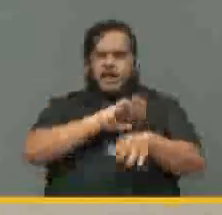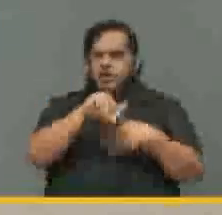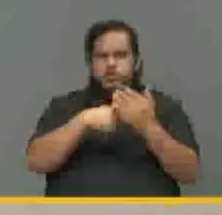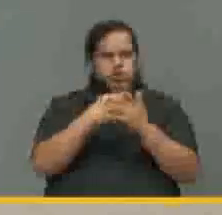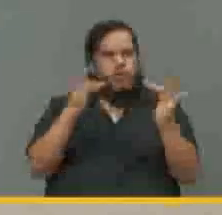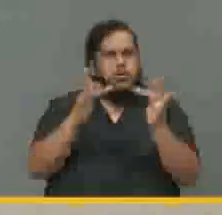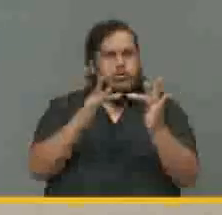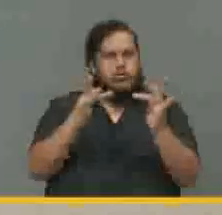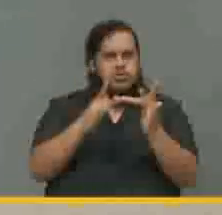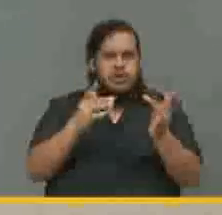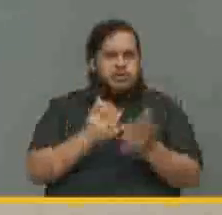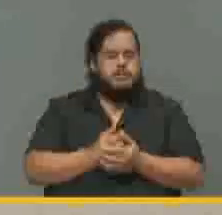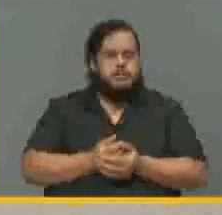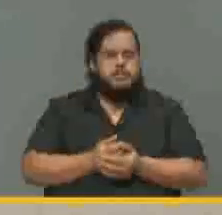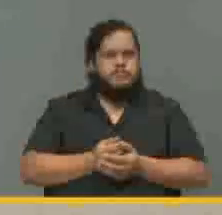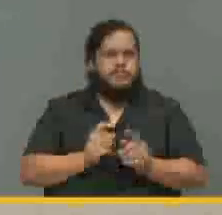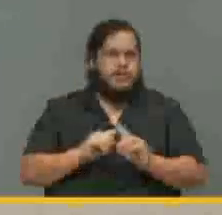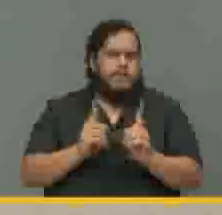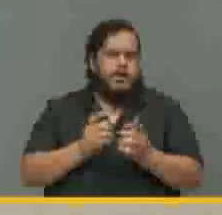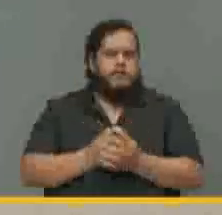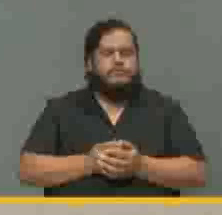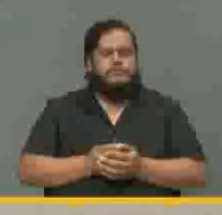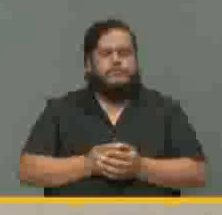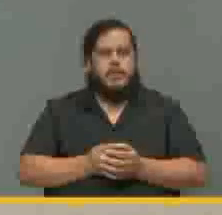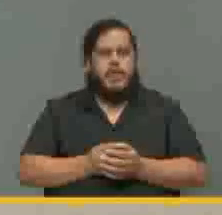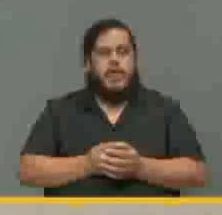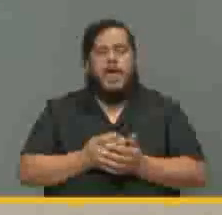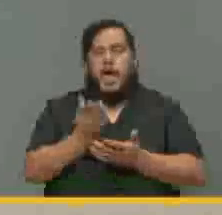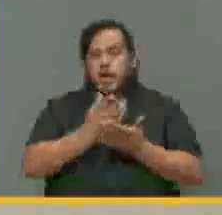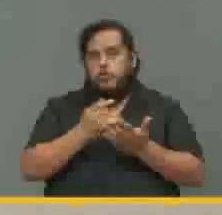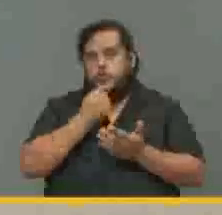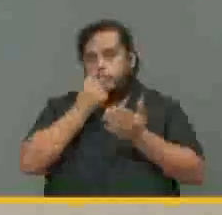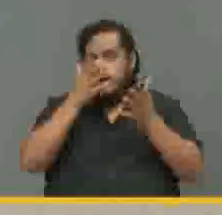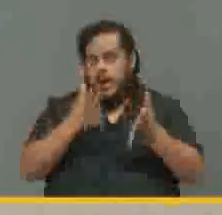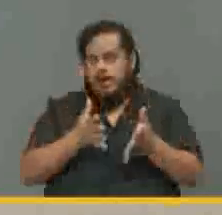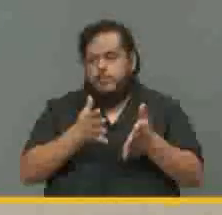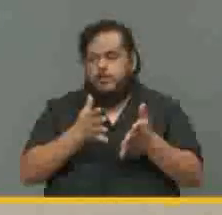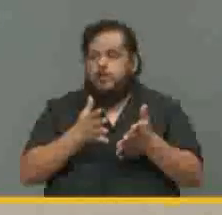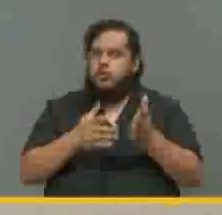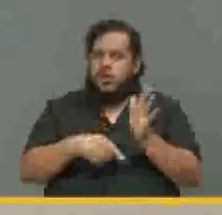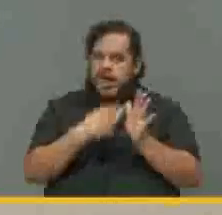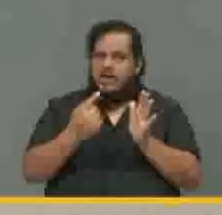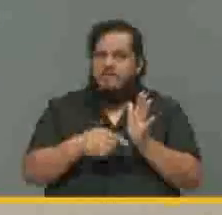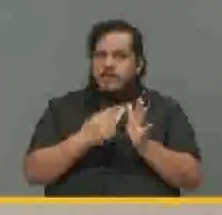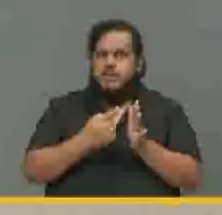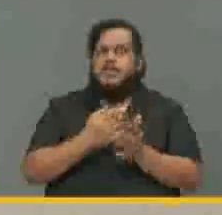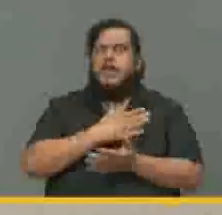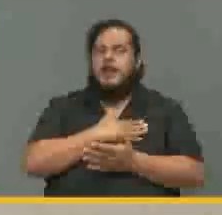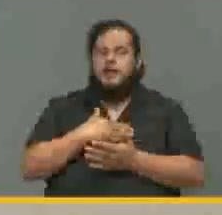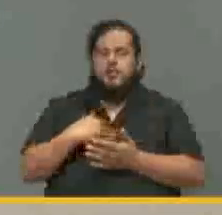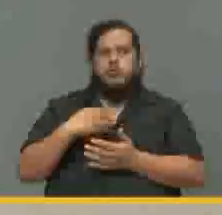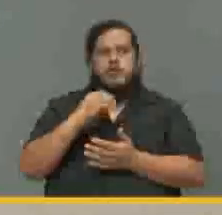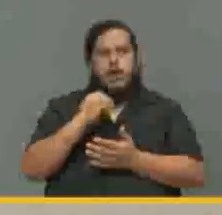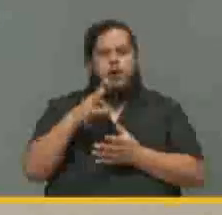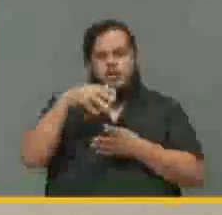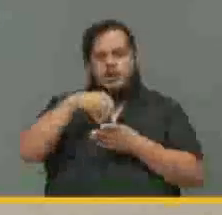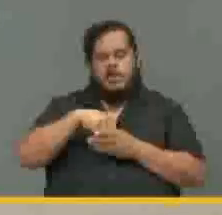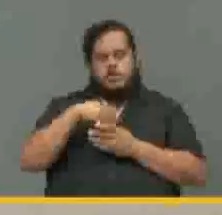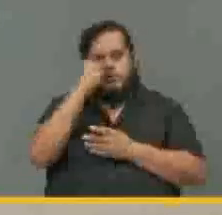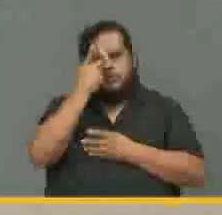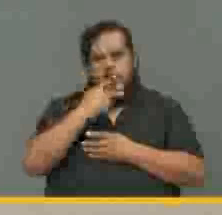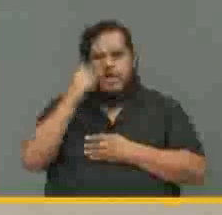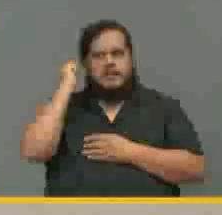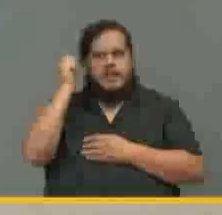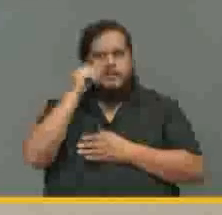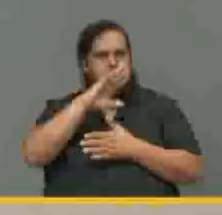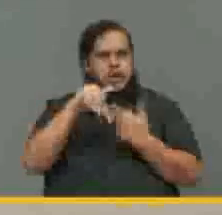fútbol. Pero hay árbitros que eventualmente les gusta o está dentro de su perfil sancionar